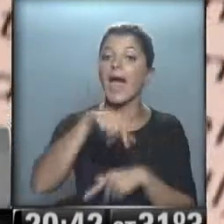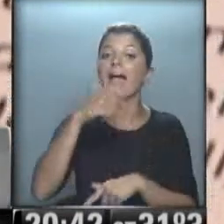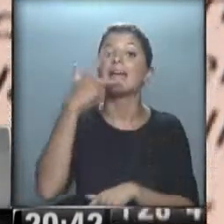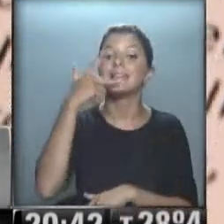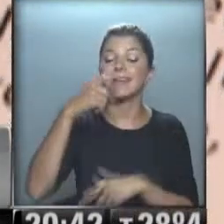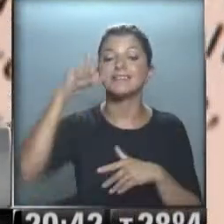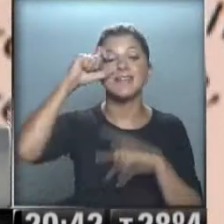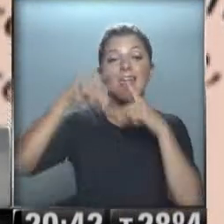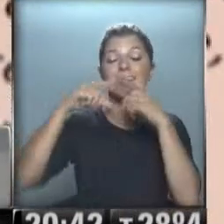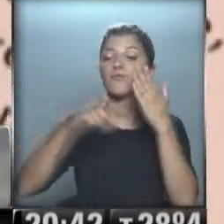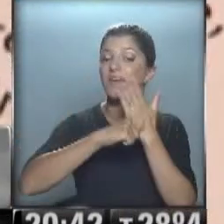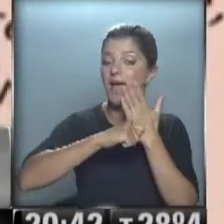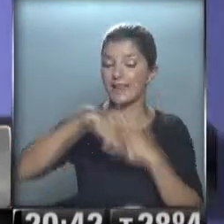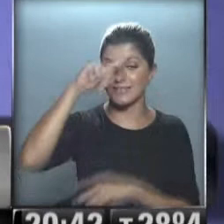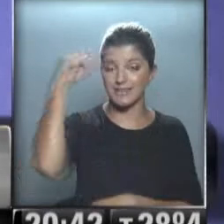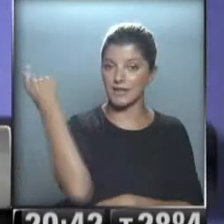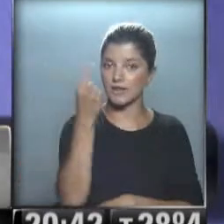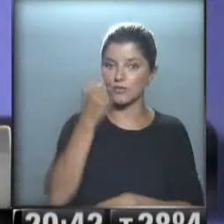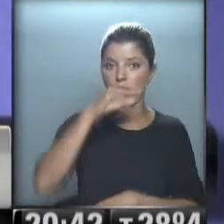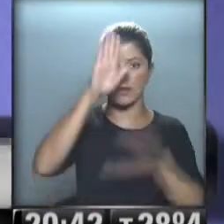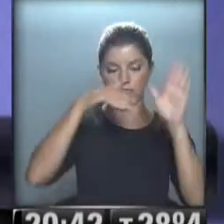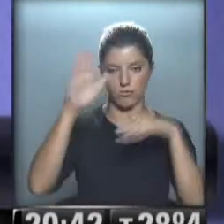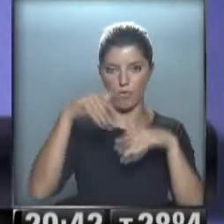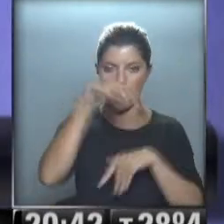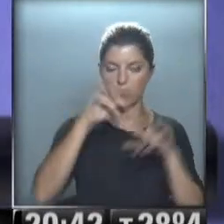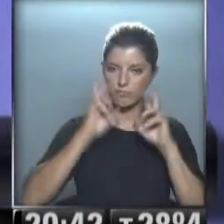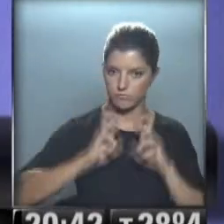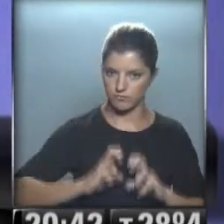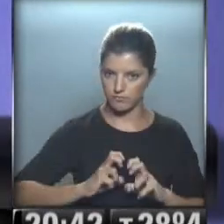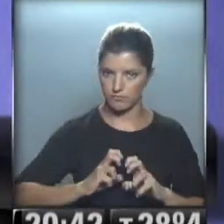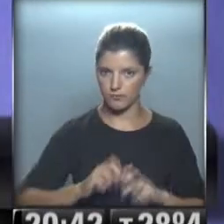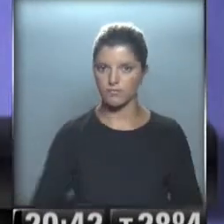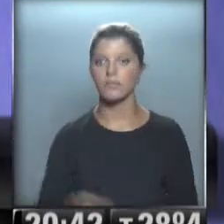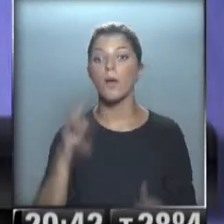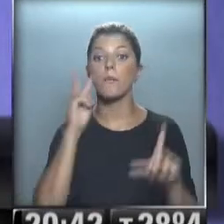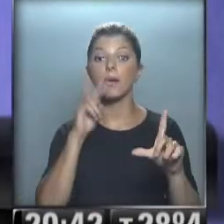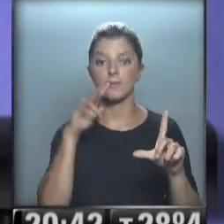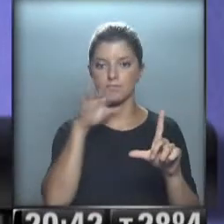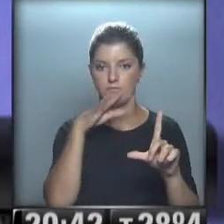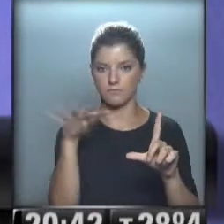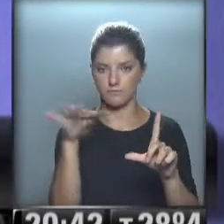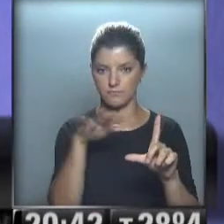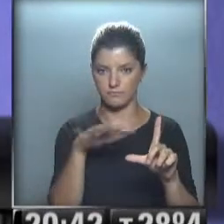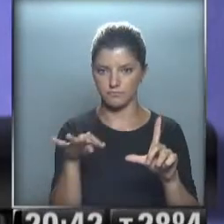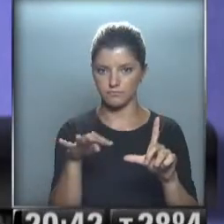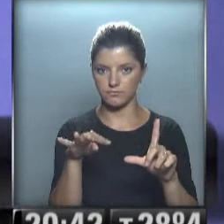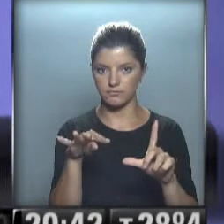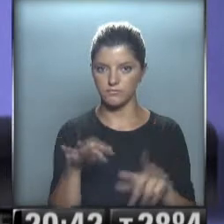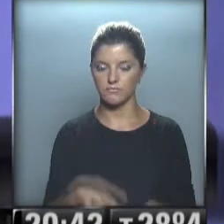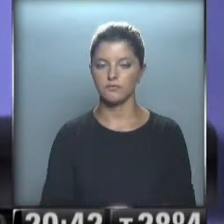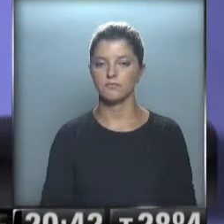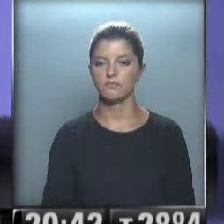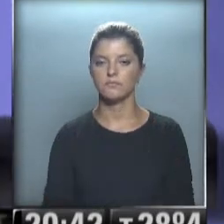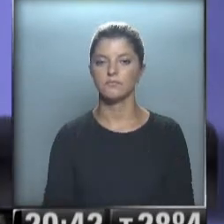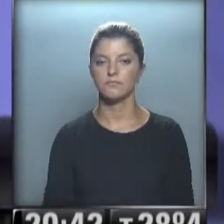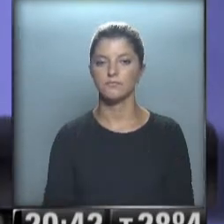exfiscales internacionales. We came to the conclusion that the killings were of an industrial kind, that they were